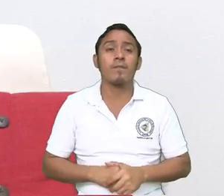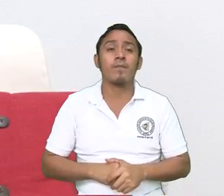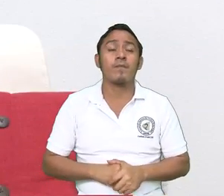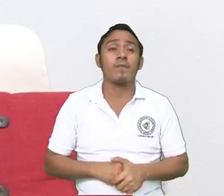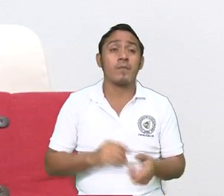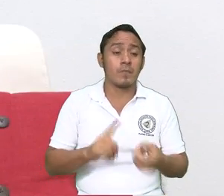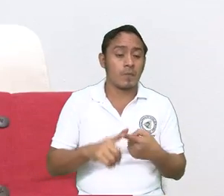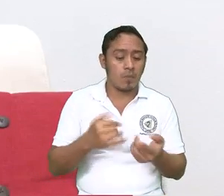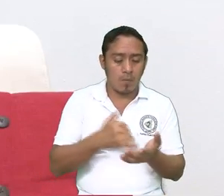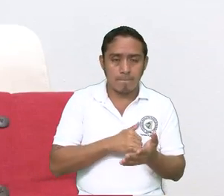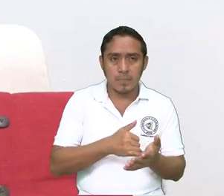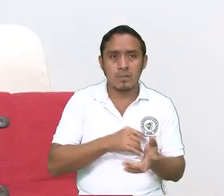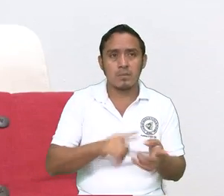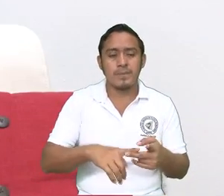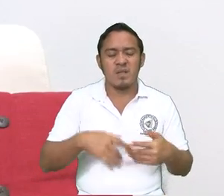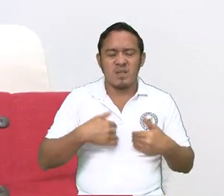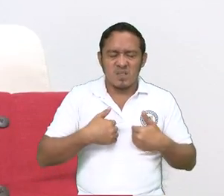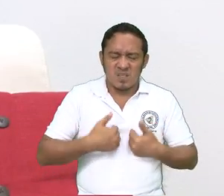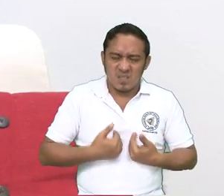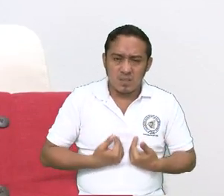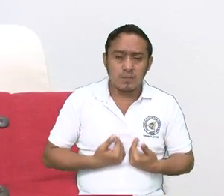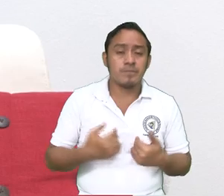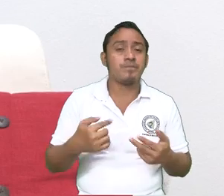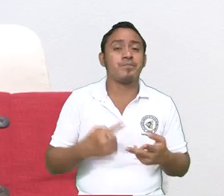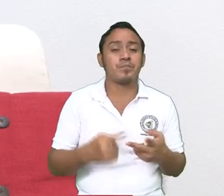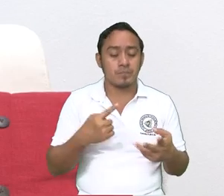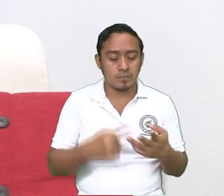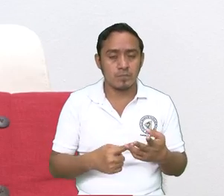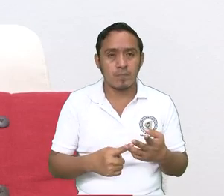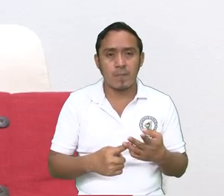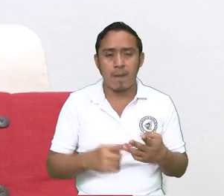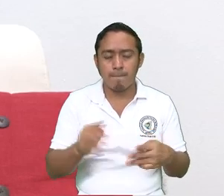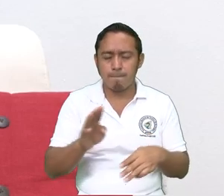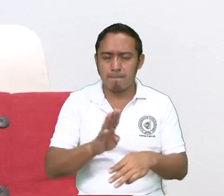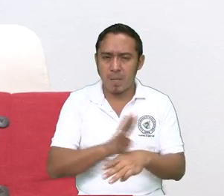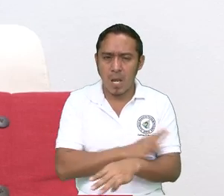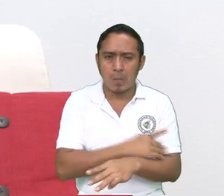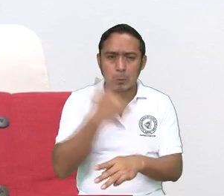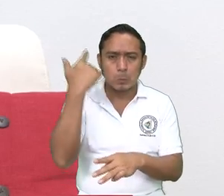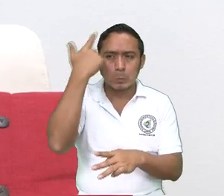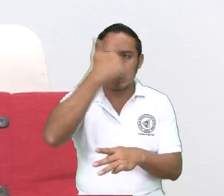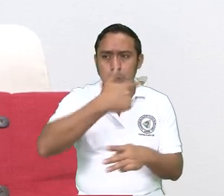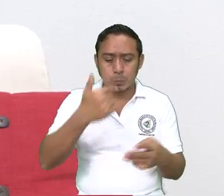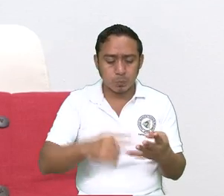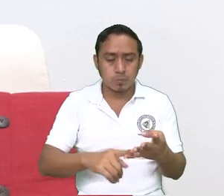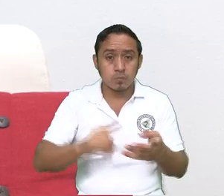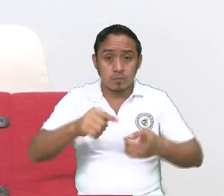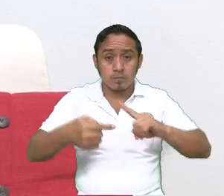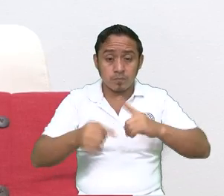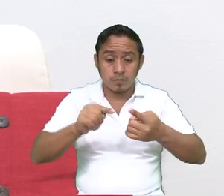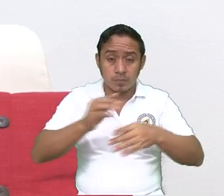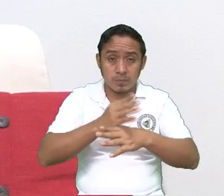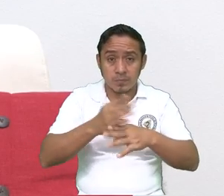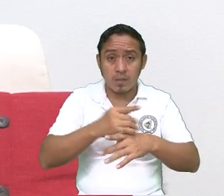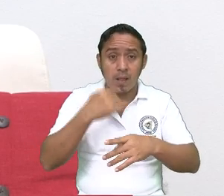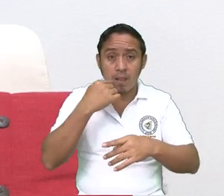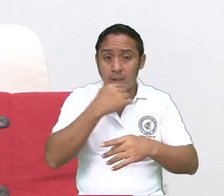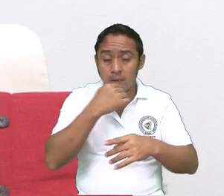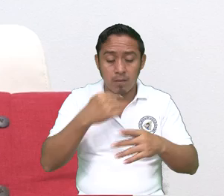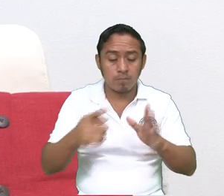debilidad ese cansancio la palidez mucocutánea alteraciones en la lengua verdad